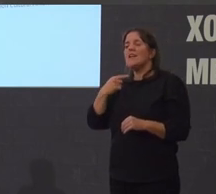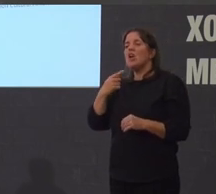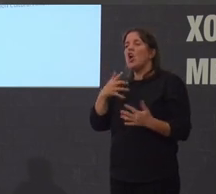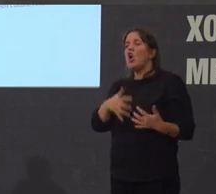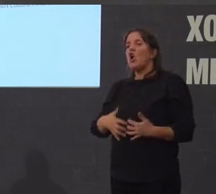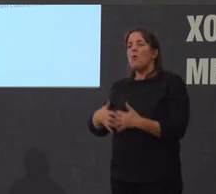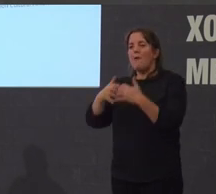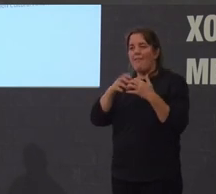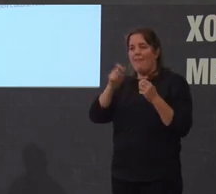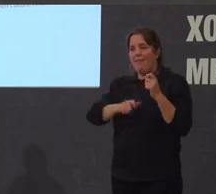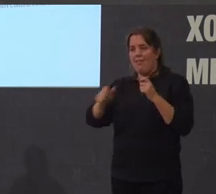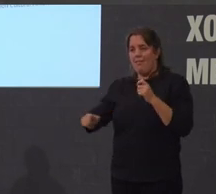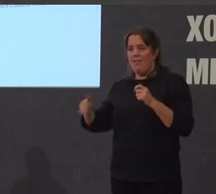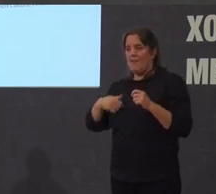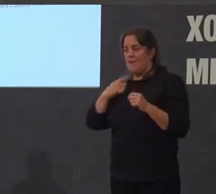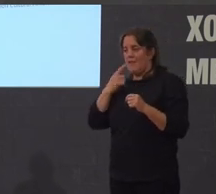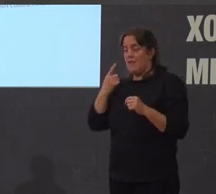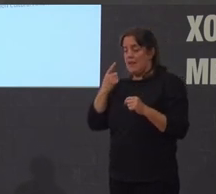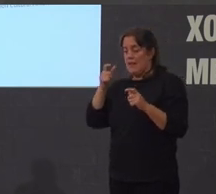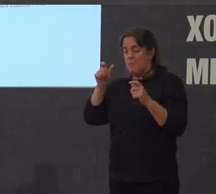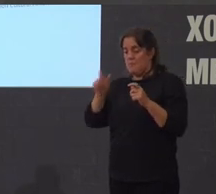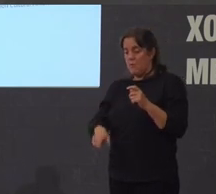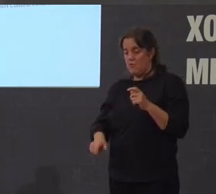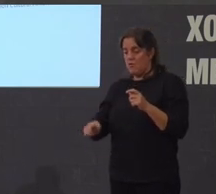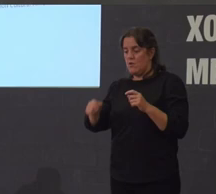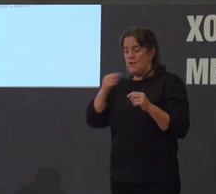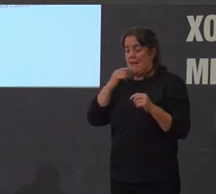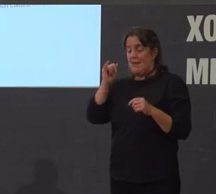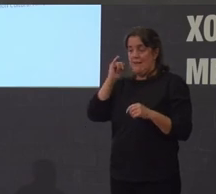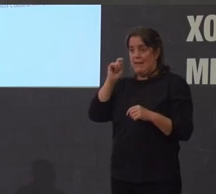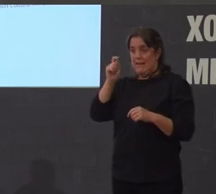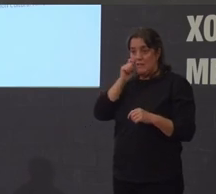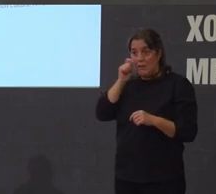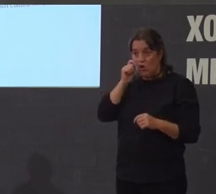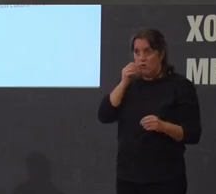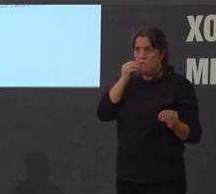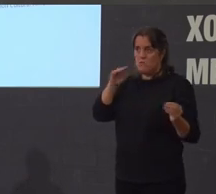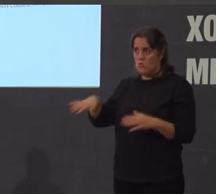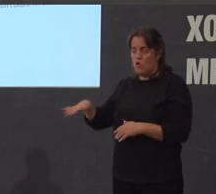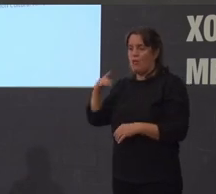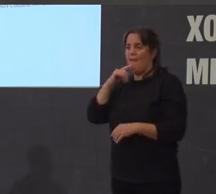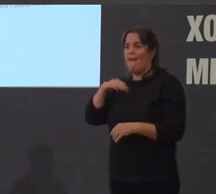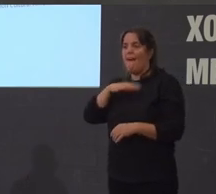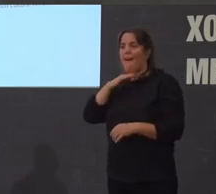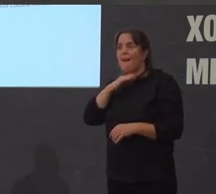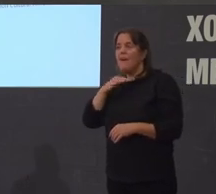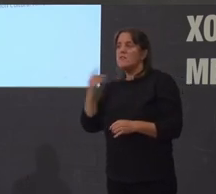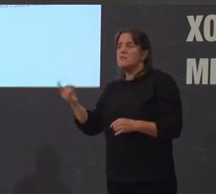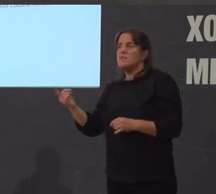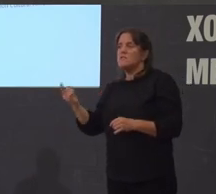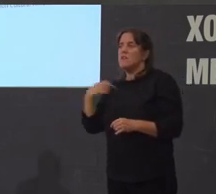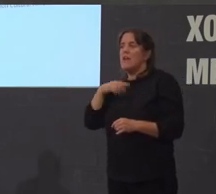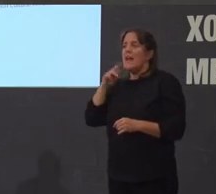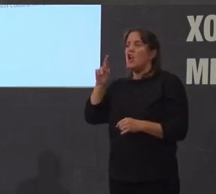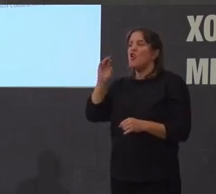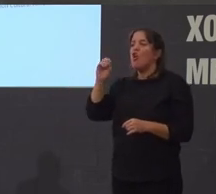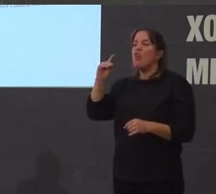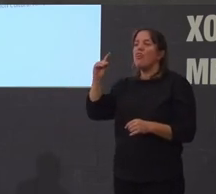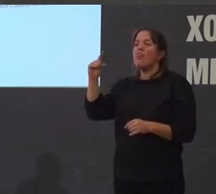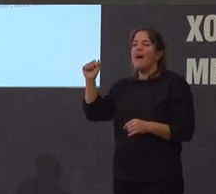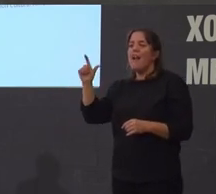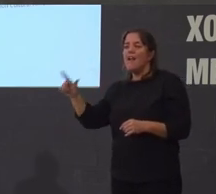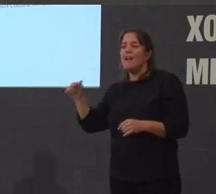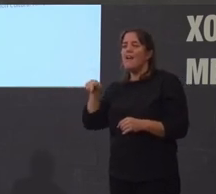o encargados del combatiente inspector de suicidio al combatiente de cangas que fue al rodar